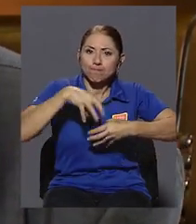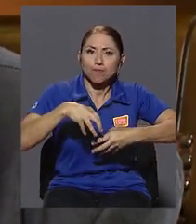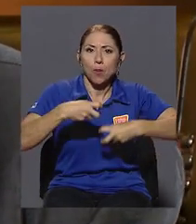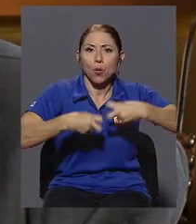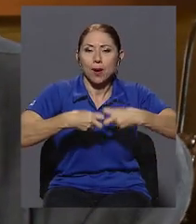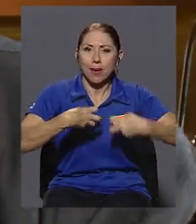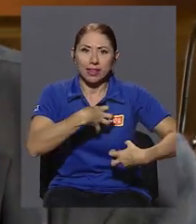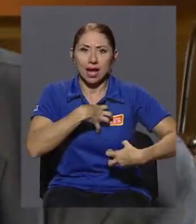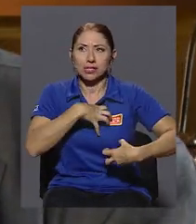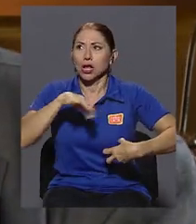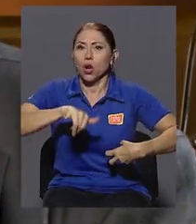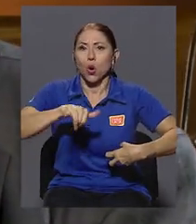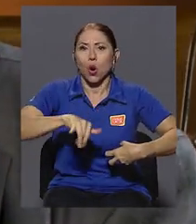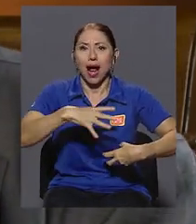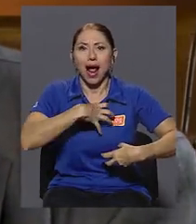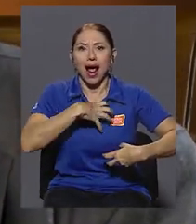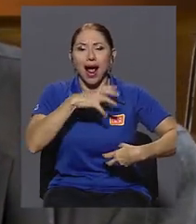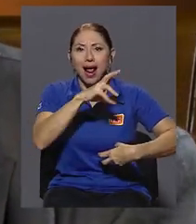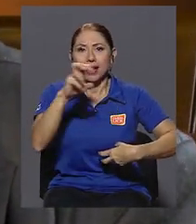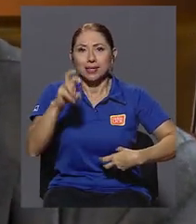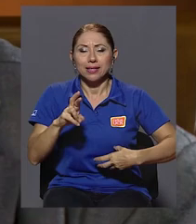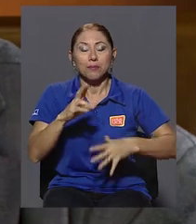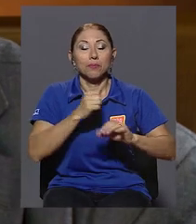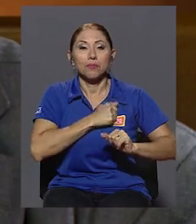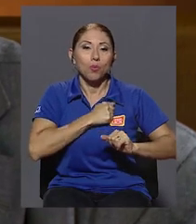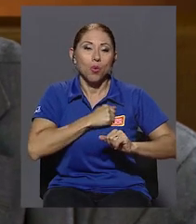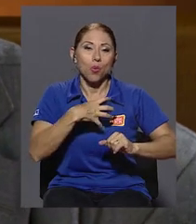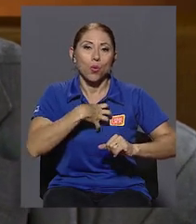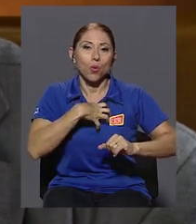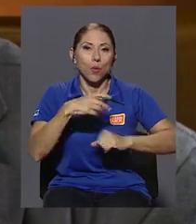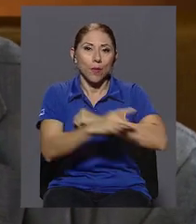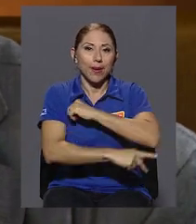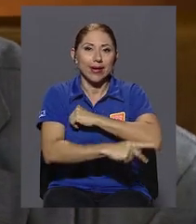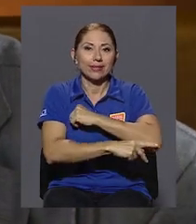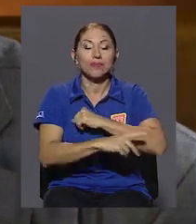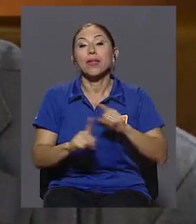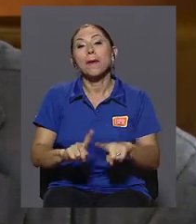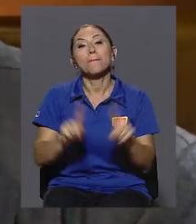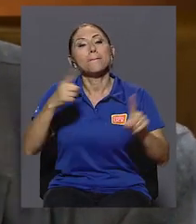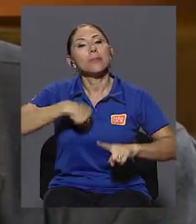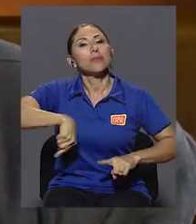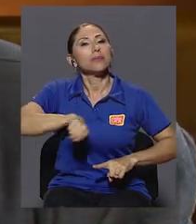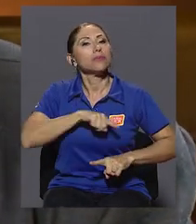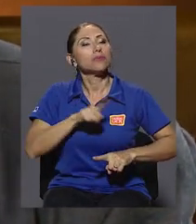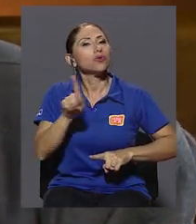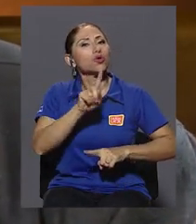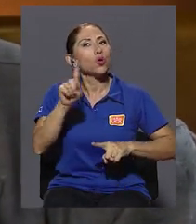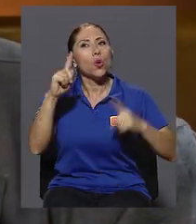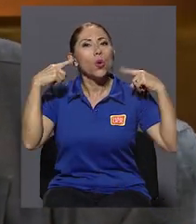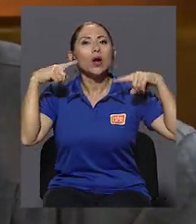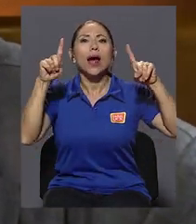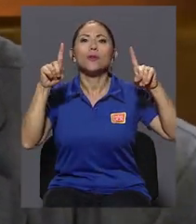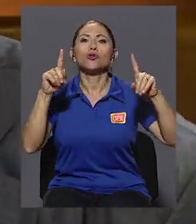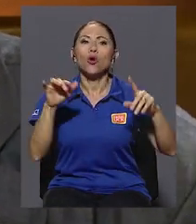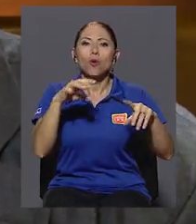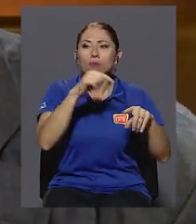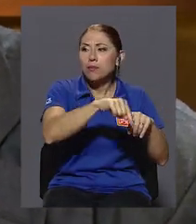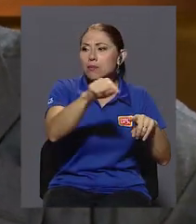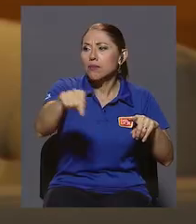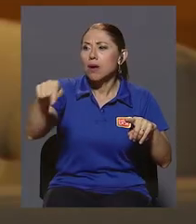problemáticas locales. No obstante, no conseguimos constituir un sistema articulado. No